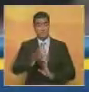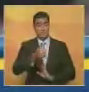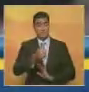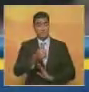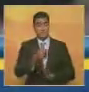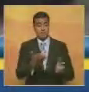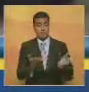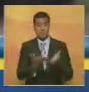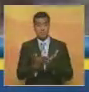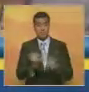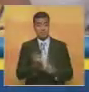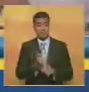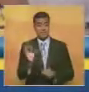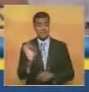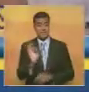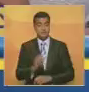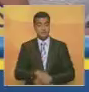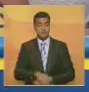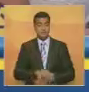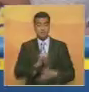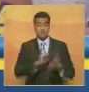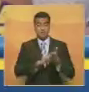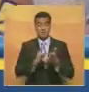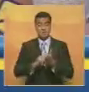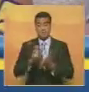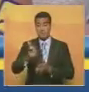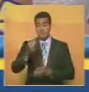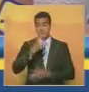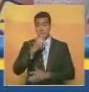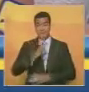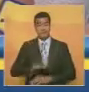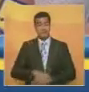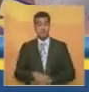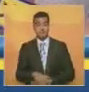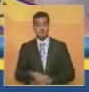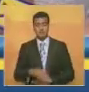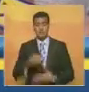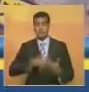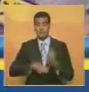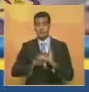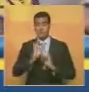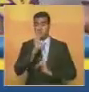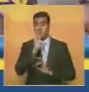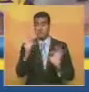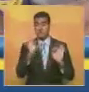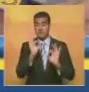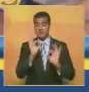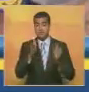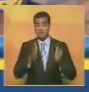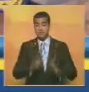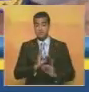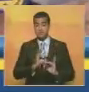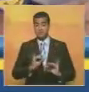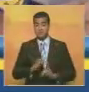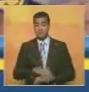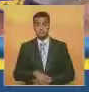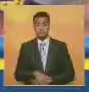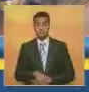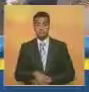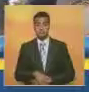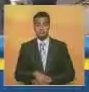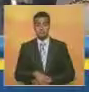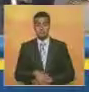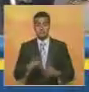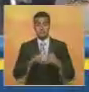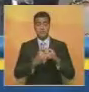estudiaba ni trabajaba cuando subimos ya no había nadie en ahí sin una malla yo ahí tirado en el barrio